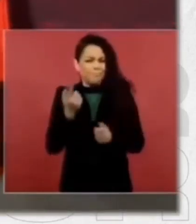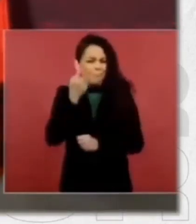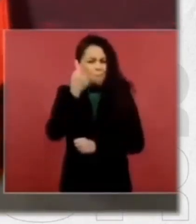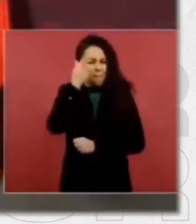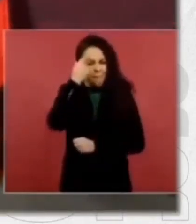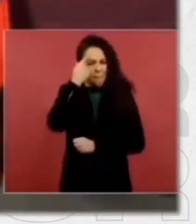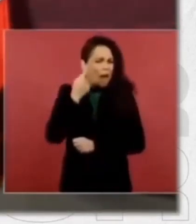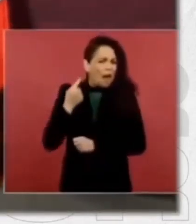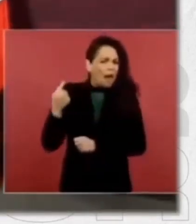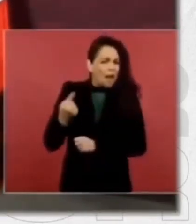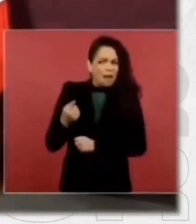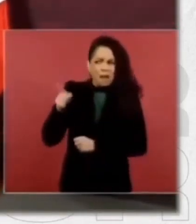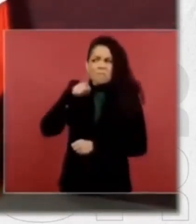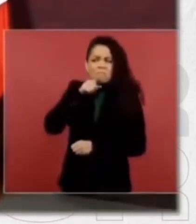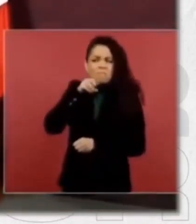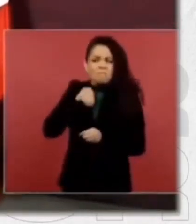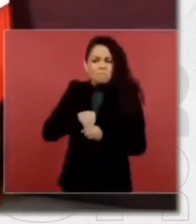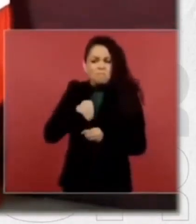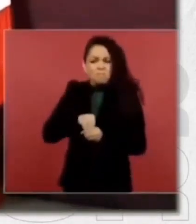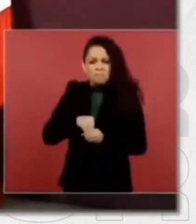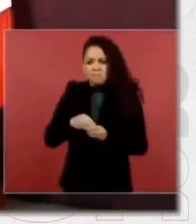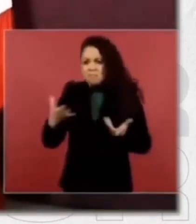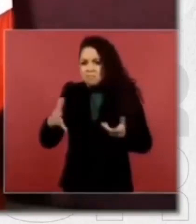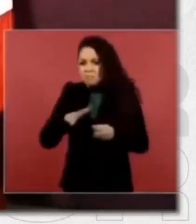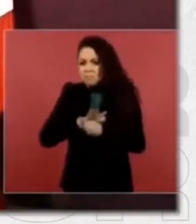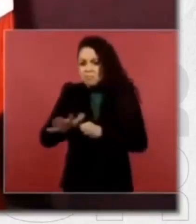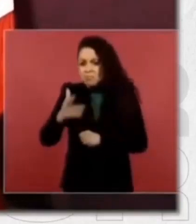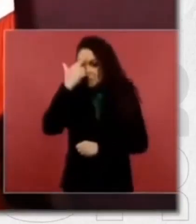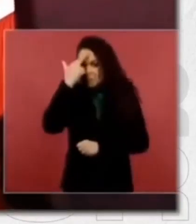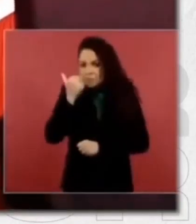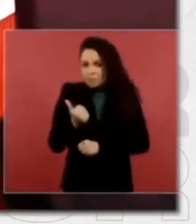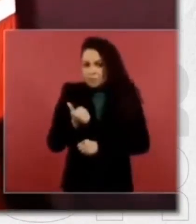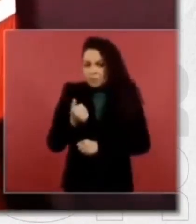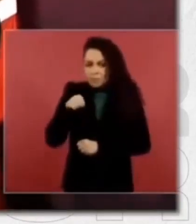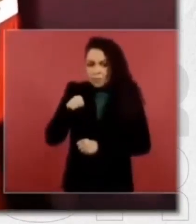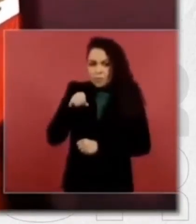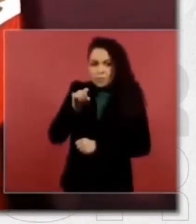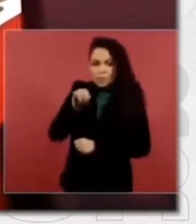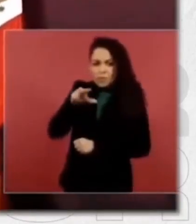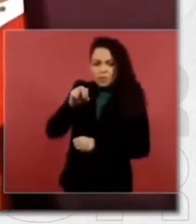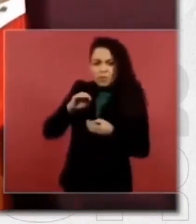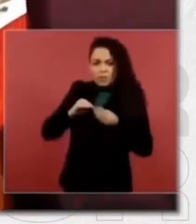propósito de ocultar los hechos? Si ya